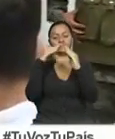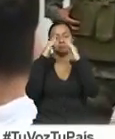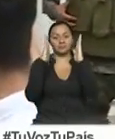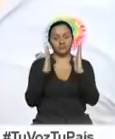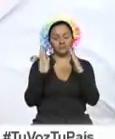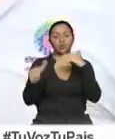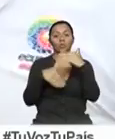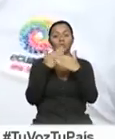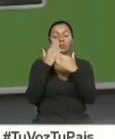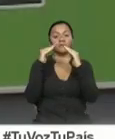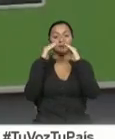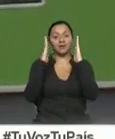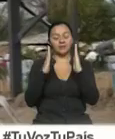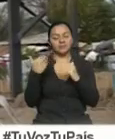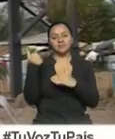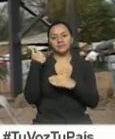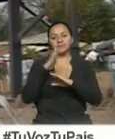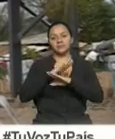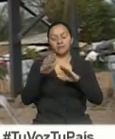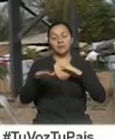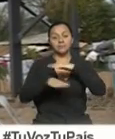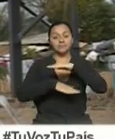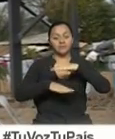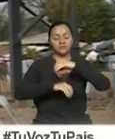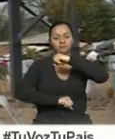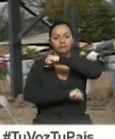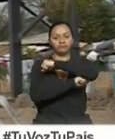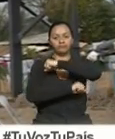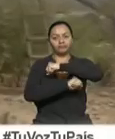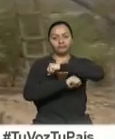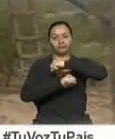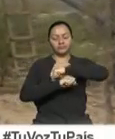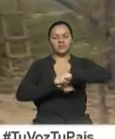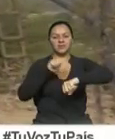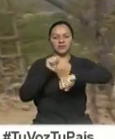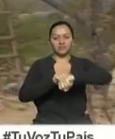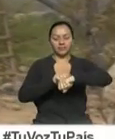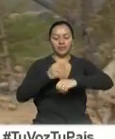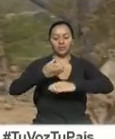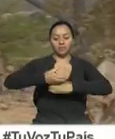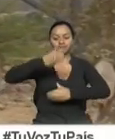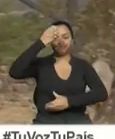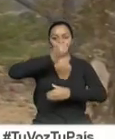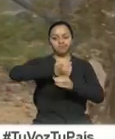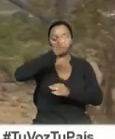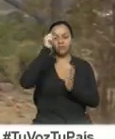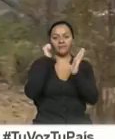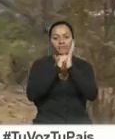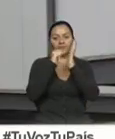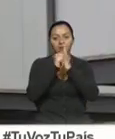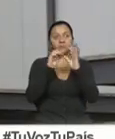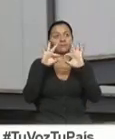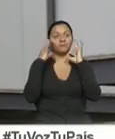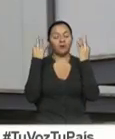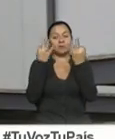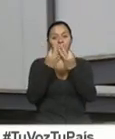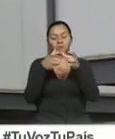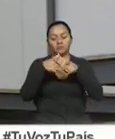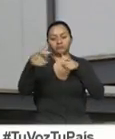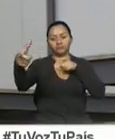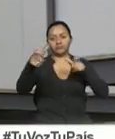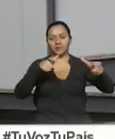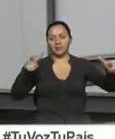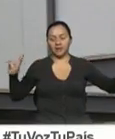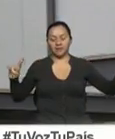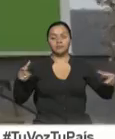nuevas edificaciones cuentan con bases de cemento, columnas de hierro y amplias instalaciones para las familias. Así lo